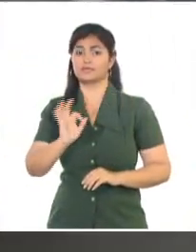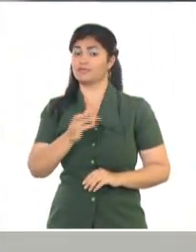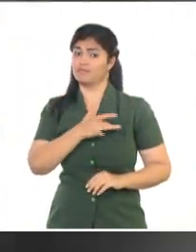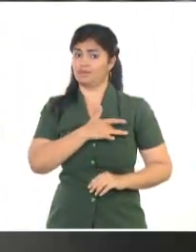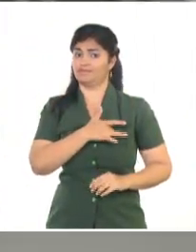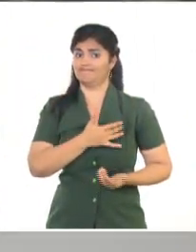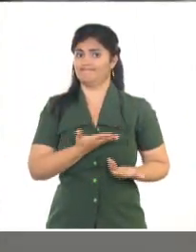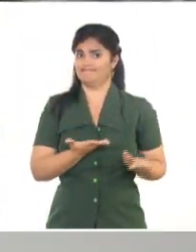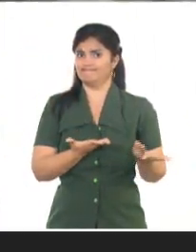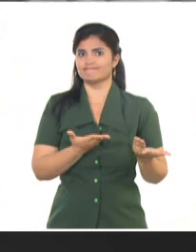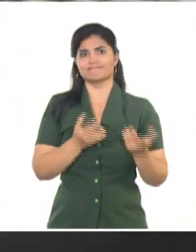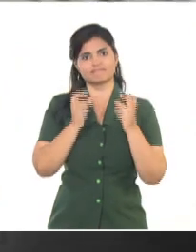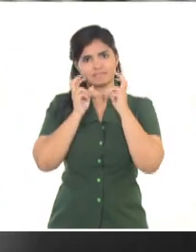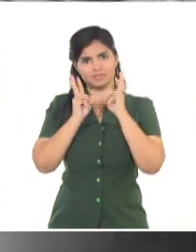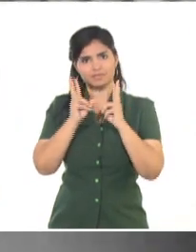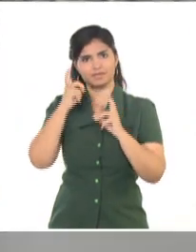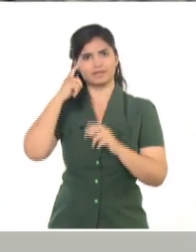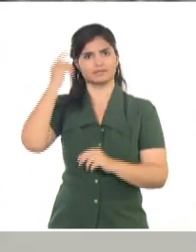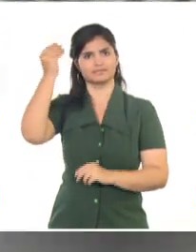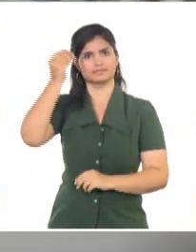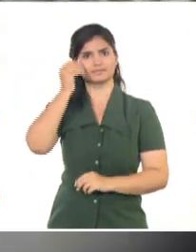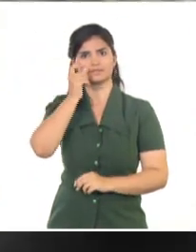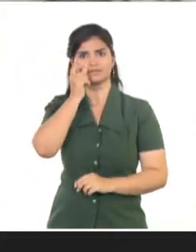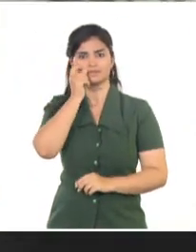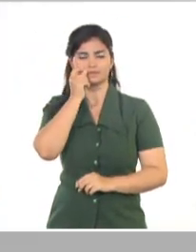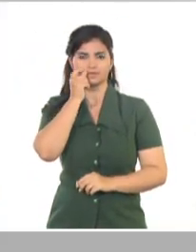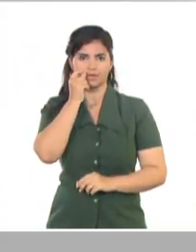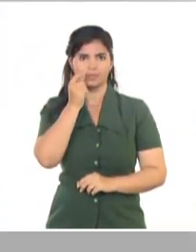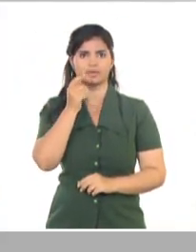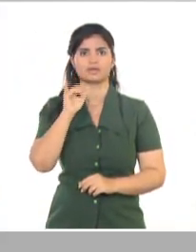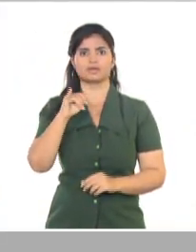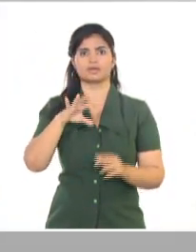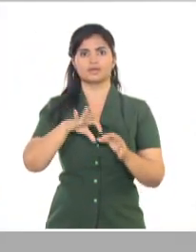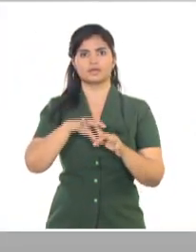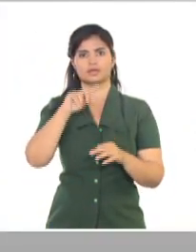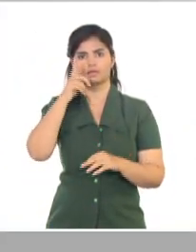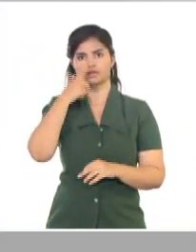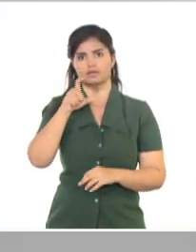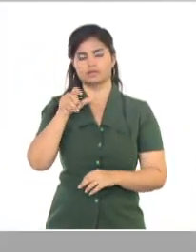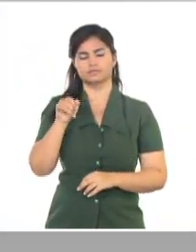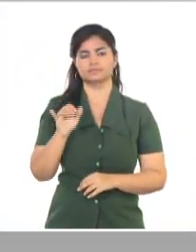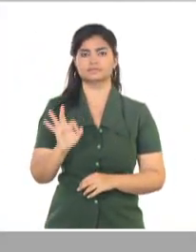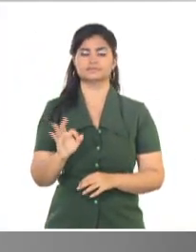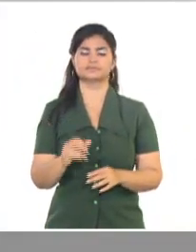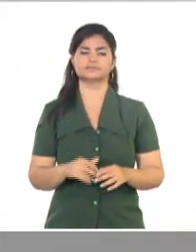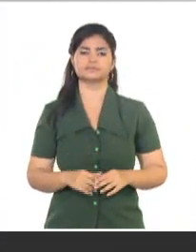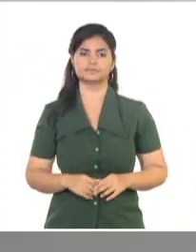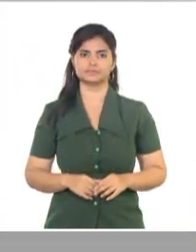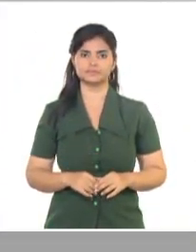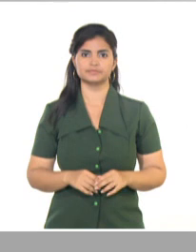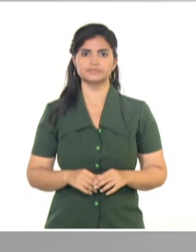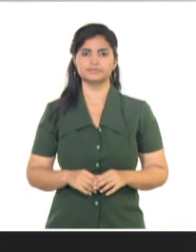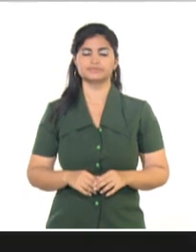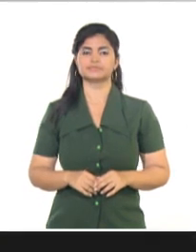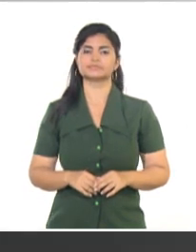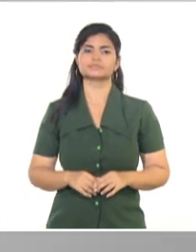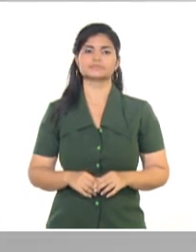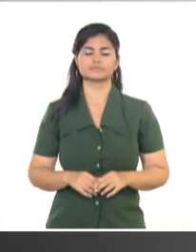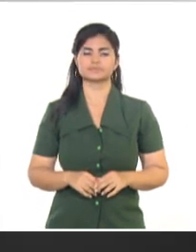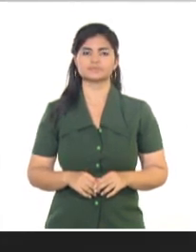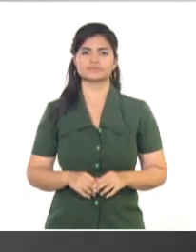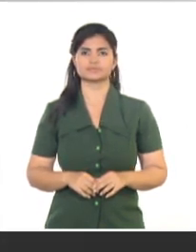hondo el pensamiento y la acción heroica de nuestro patriota mayor. Si queremos saber cómo deben ser nuestros